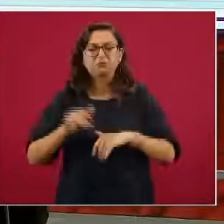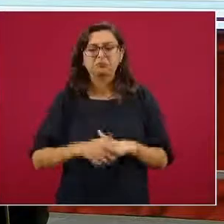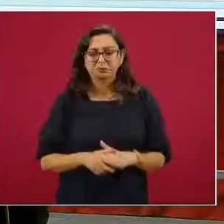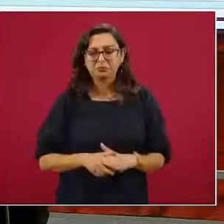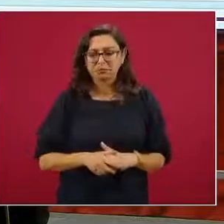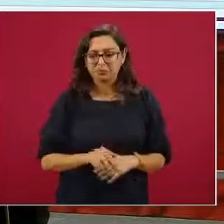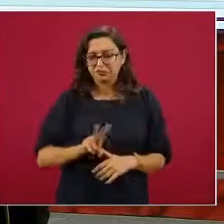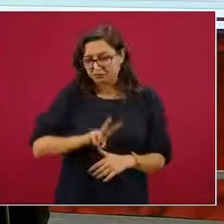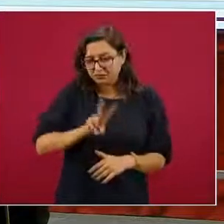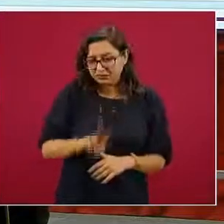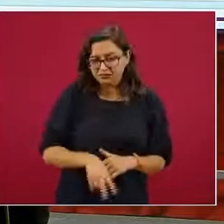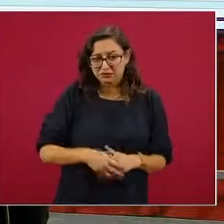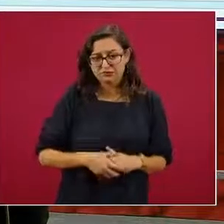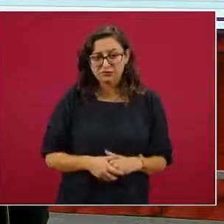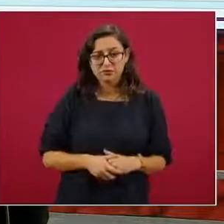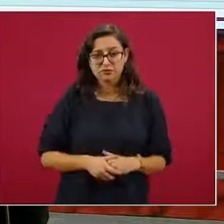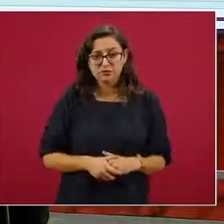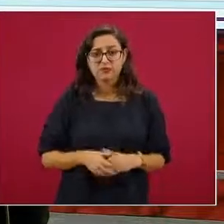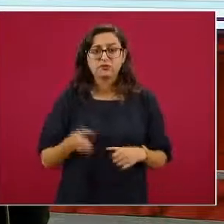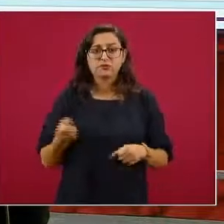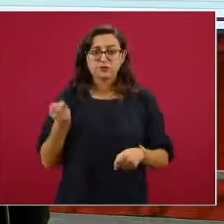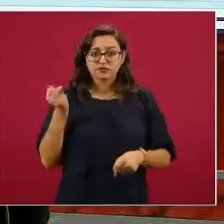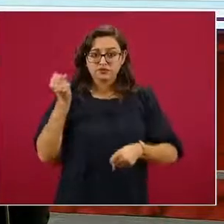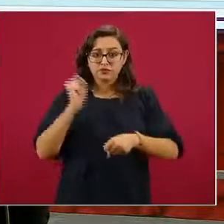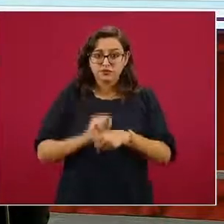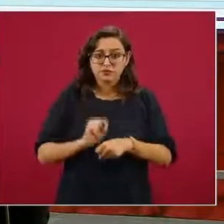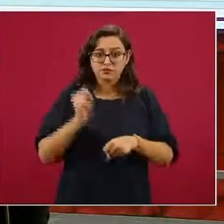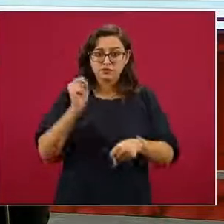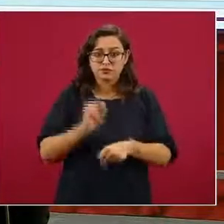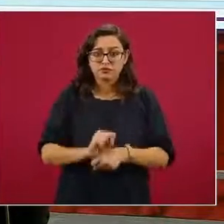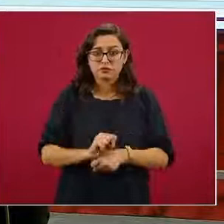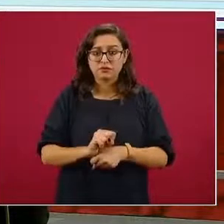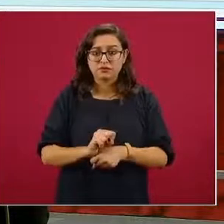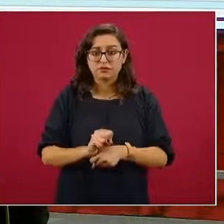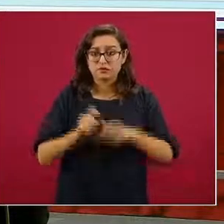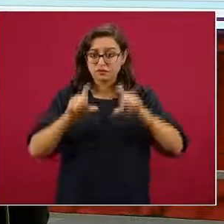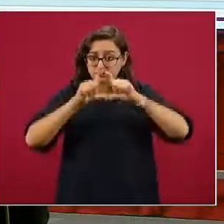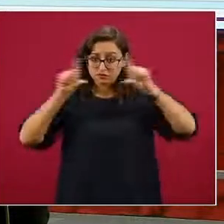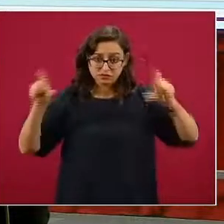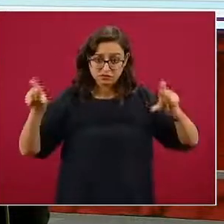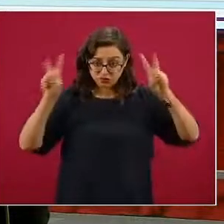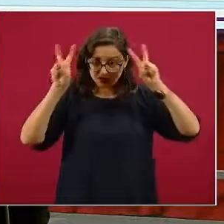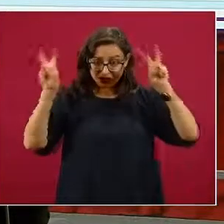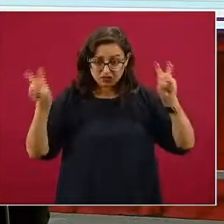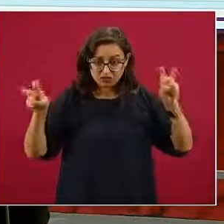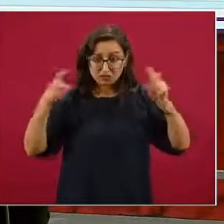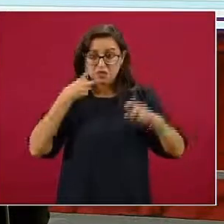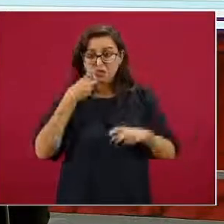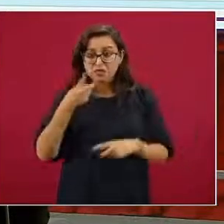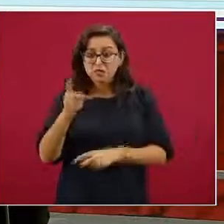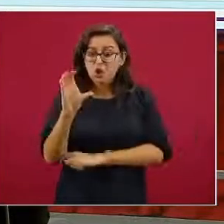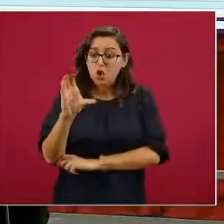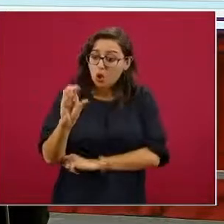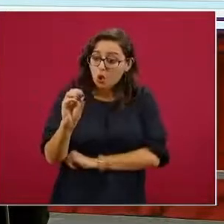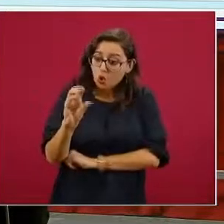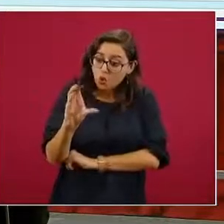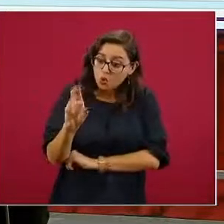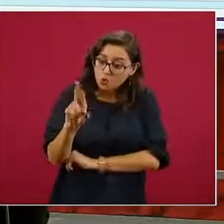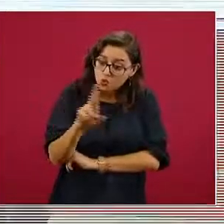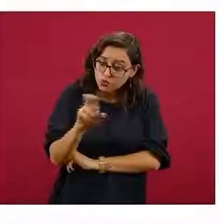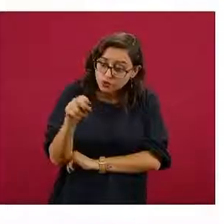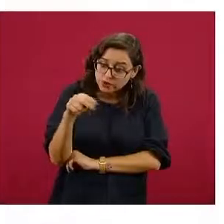realidad. Aquí están por semana epidemiológica de ocurrencia. Véase el título, por favor. Lo hemos agregado para que sea muy claro.